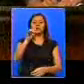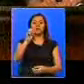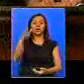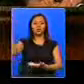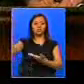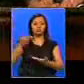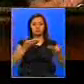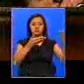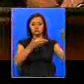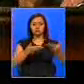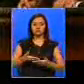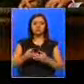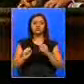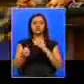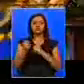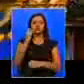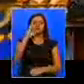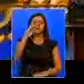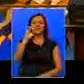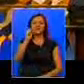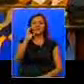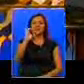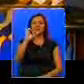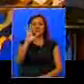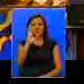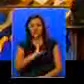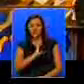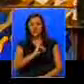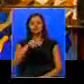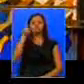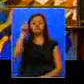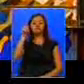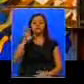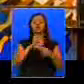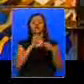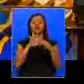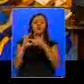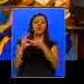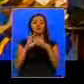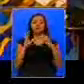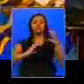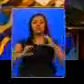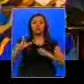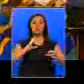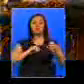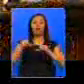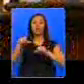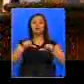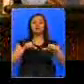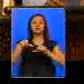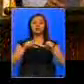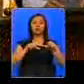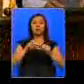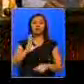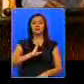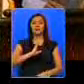Nacional de Educación Superior, Ciencia y Tecnología, el acuerdo de cooperación científica y de asesoría técnica Manuel Espejo entre